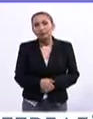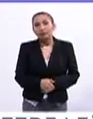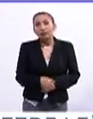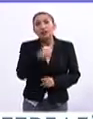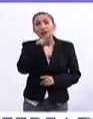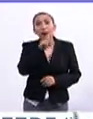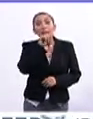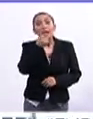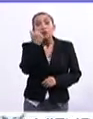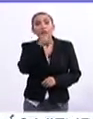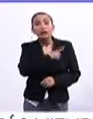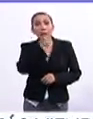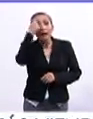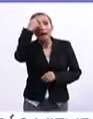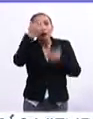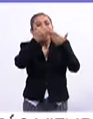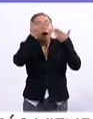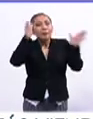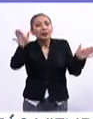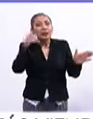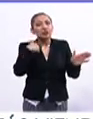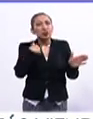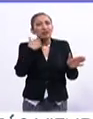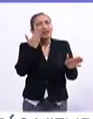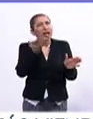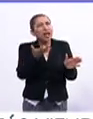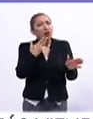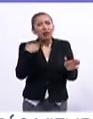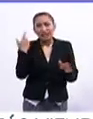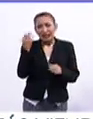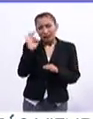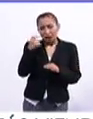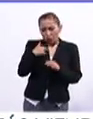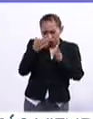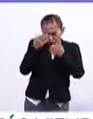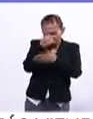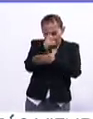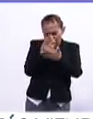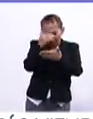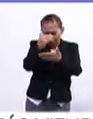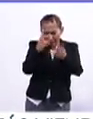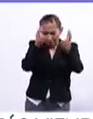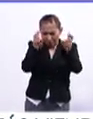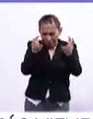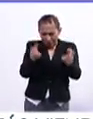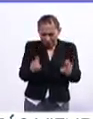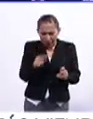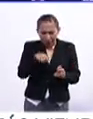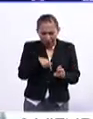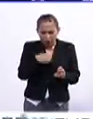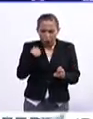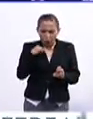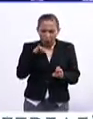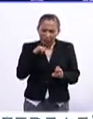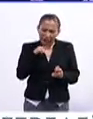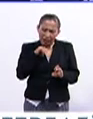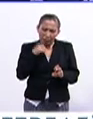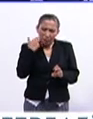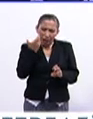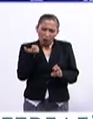aprender nuevas cosas. A lo mejor algo que no está contemplado en tu plan de estudios, pero tener esta apertura de decir, bueno, soy ingeniero,